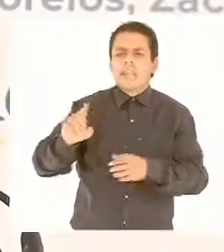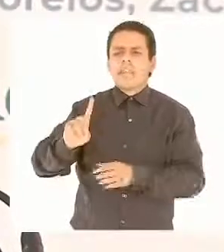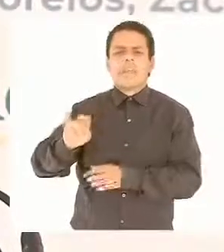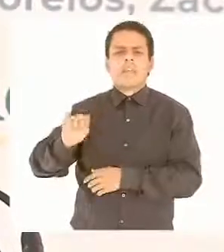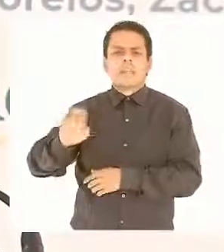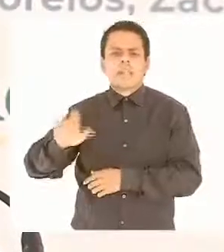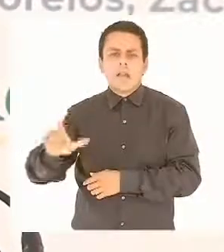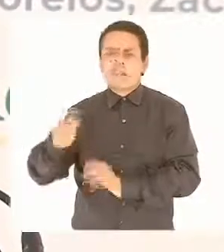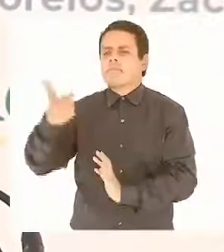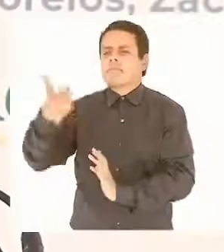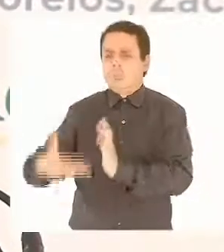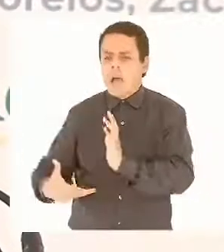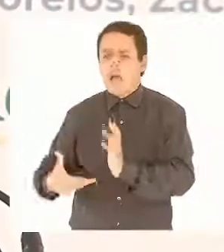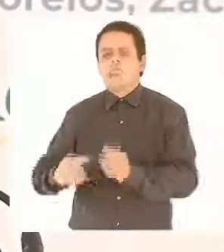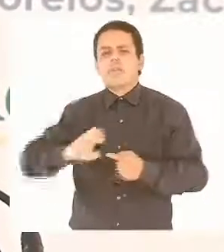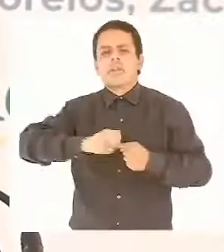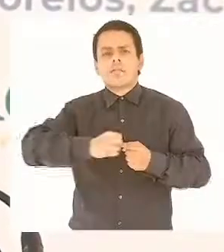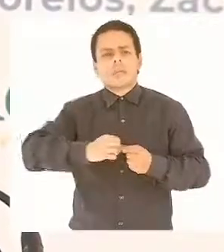semilla,